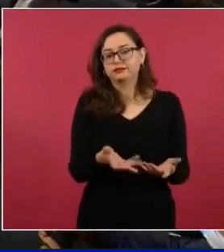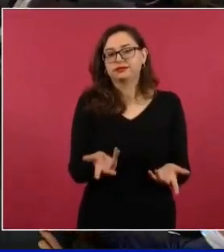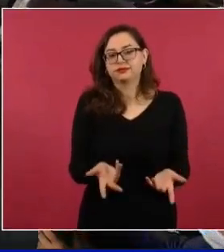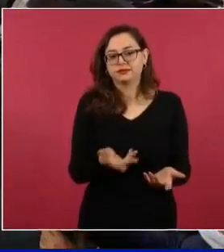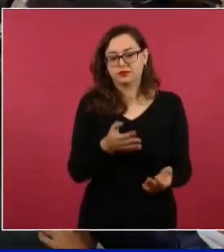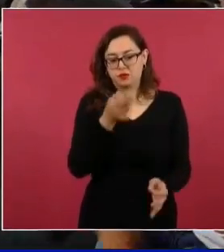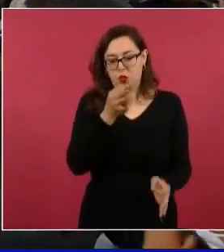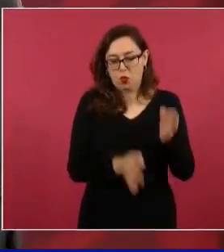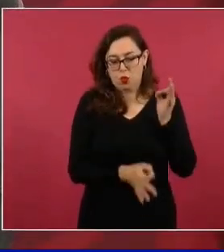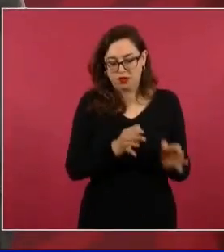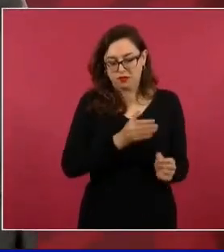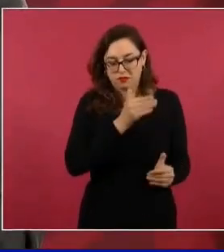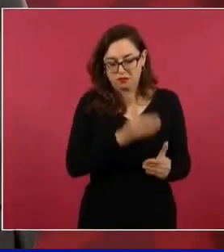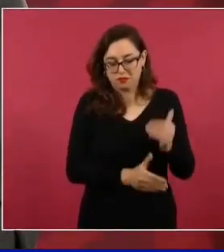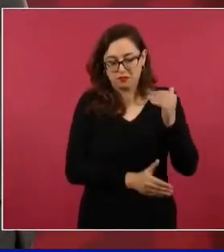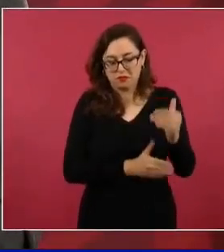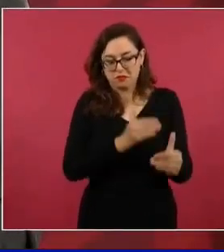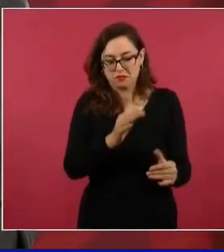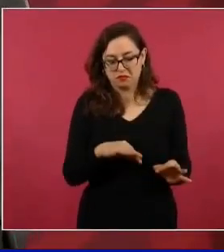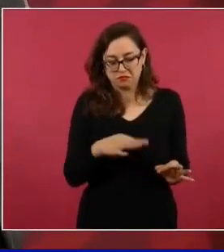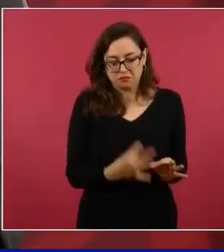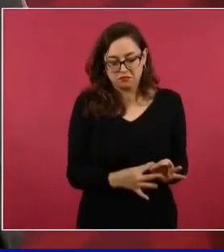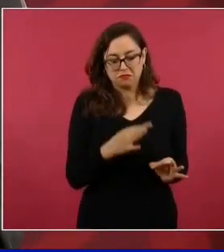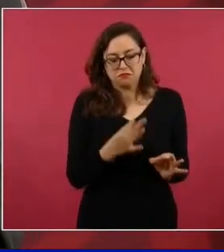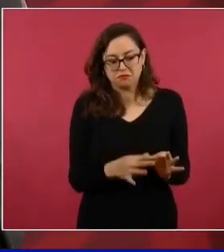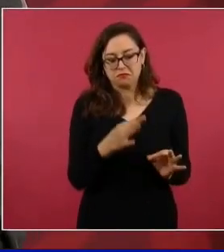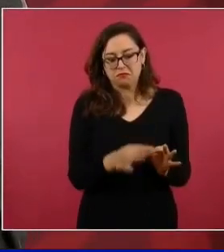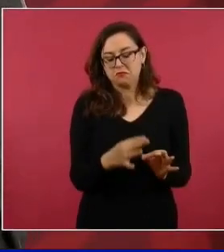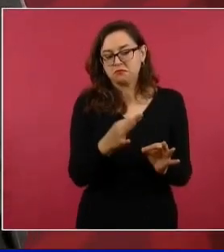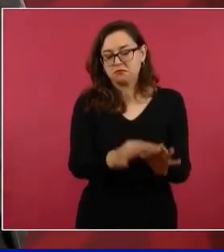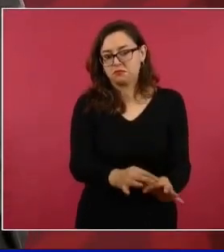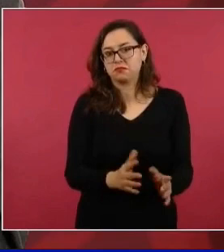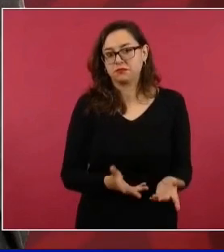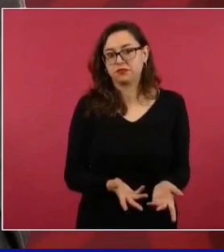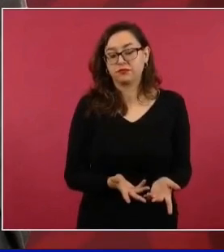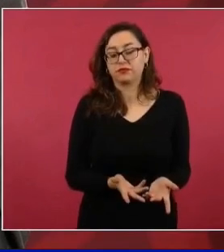Y llegó el momento que incluso en México